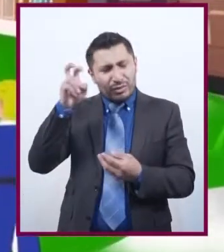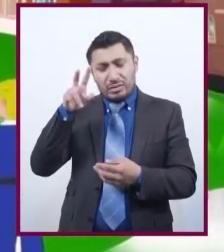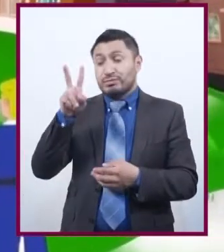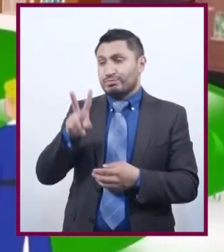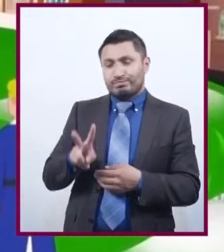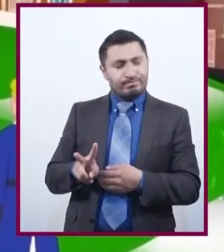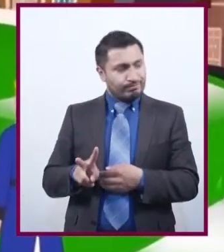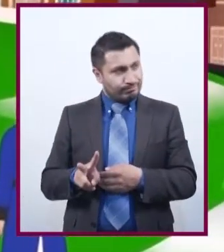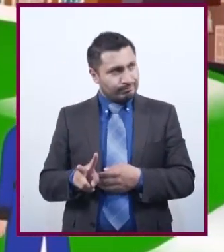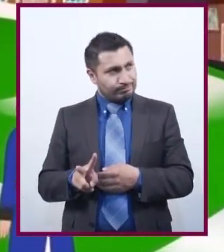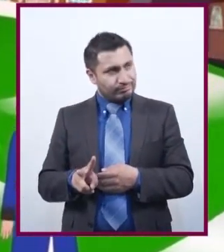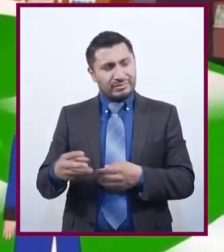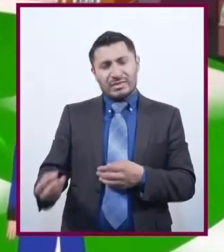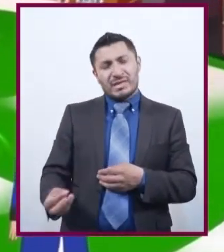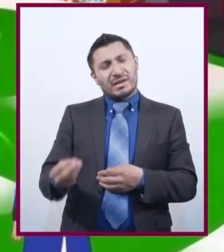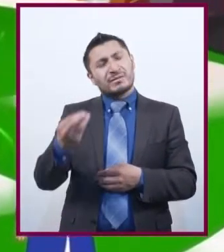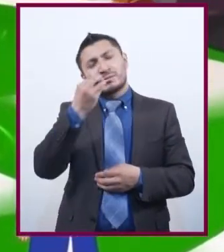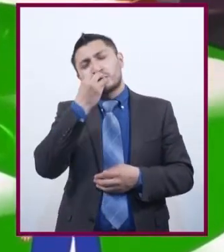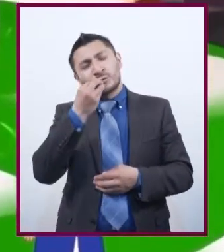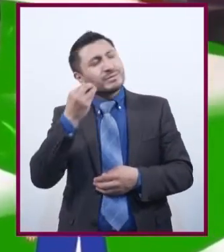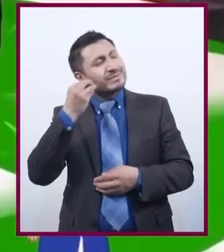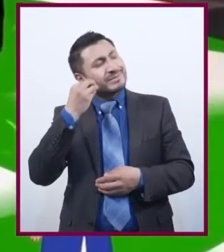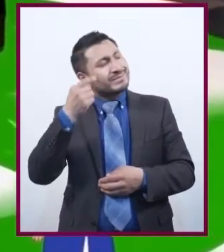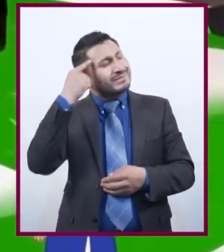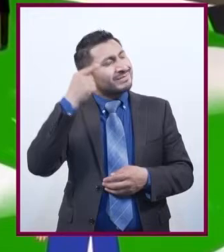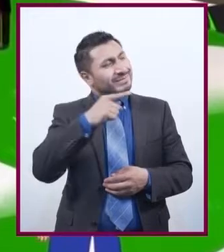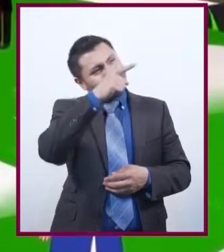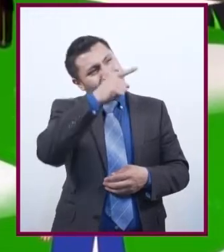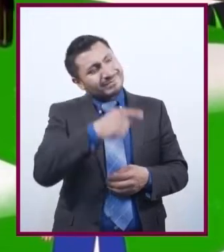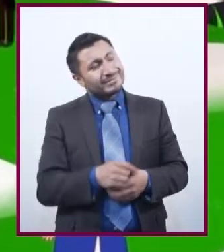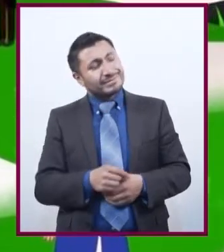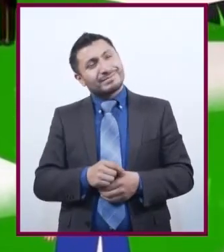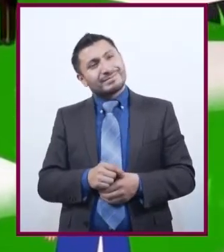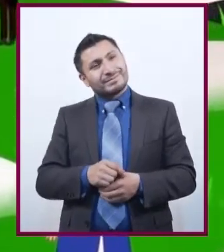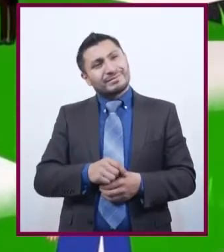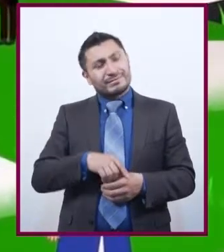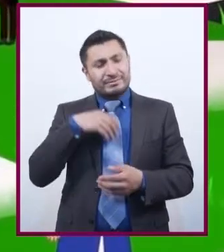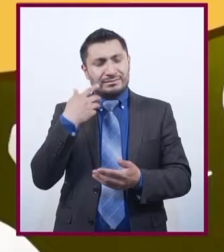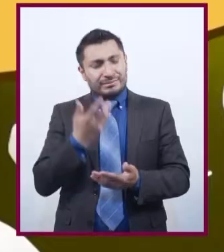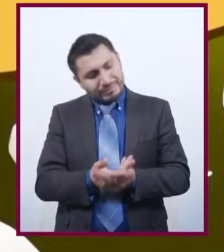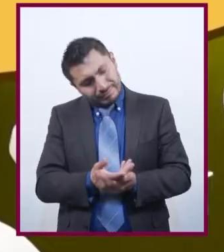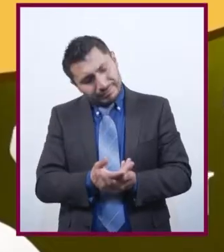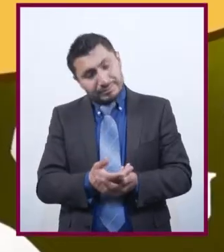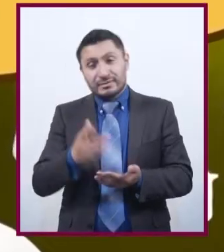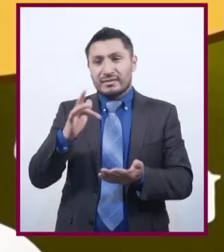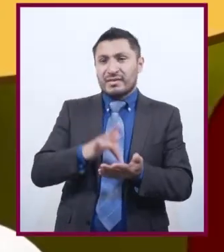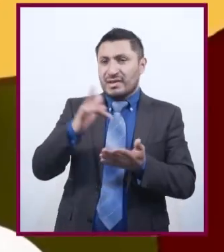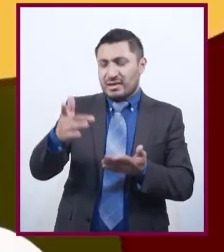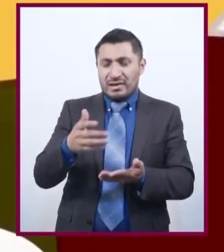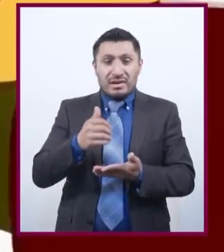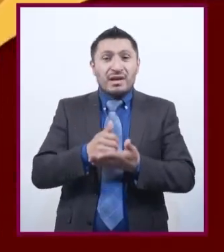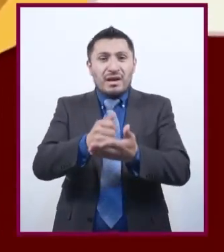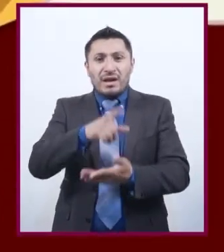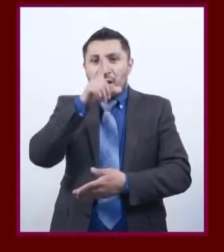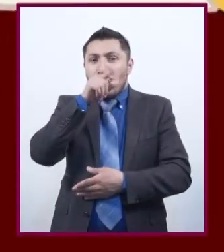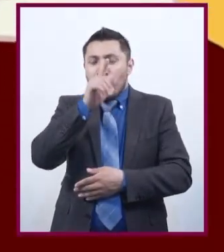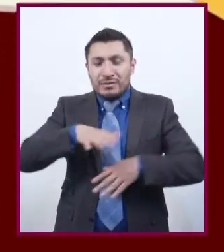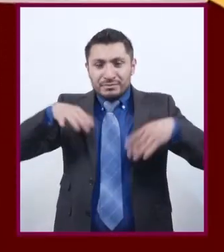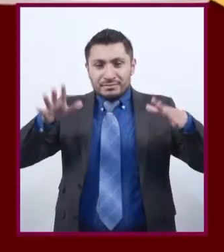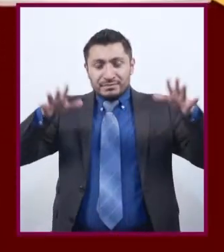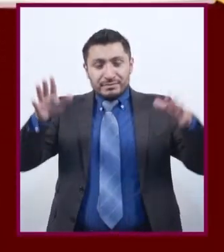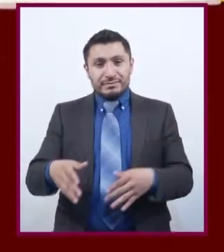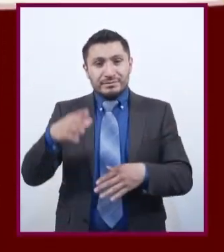es hermana del sueño verdad y besando al príncipe feliz en los labios cayó muerta a sus pies gracias